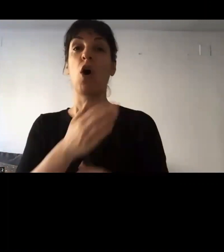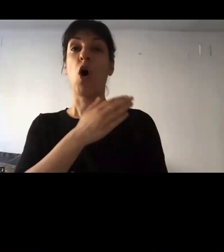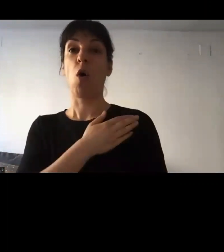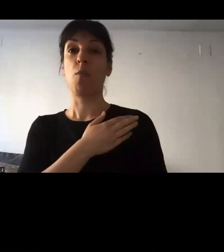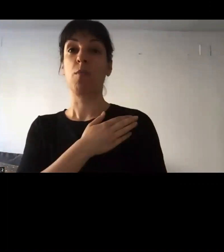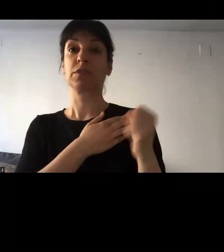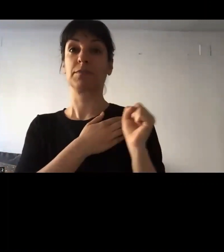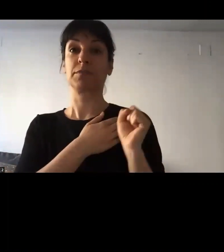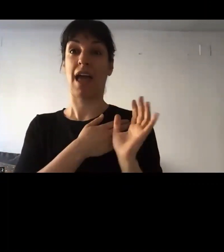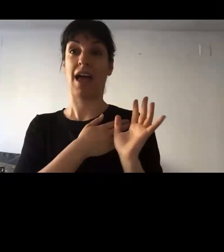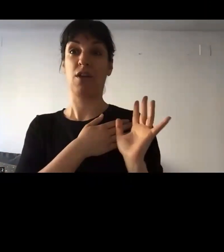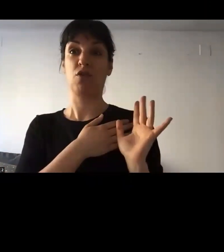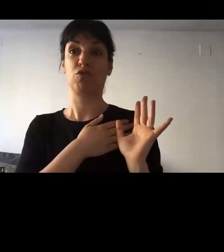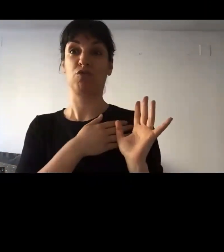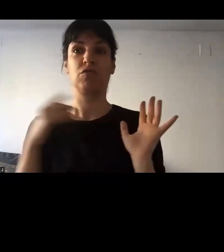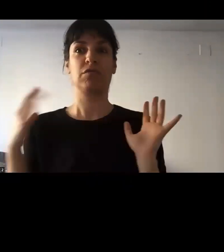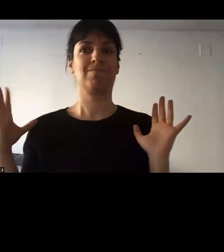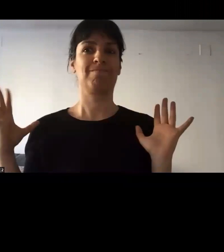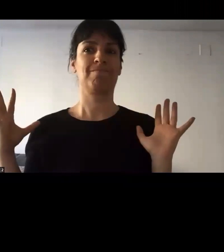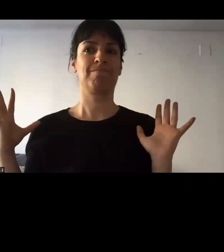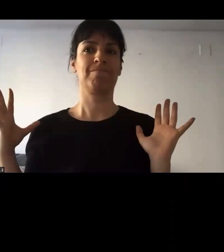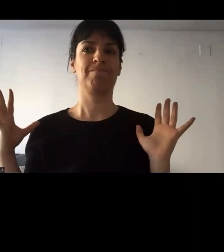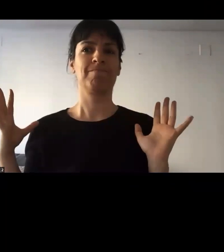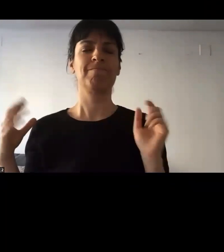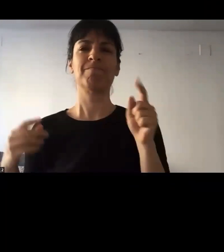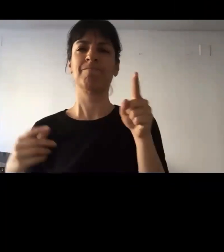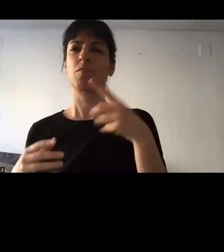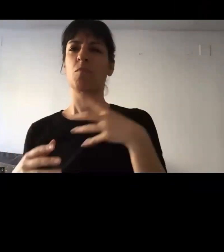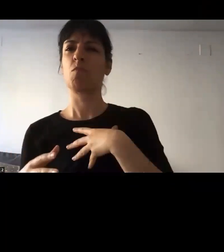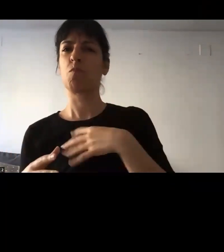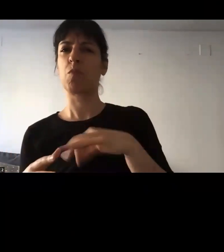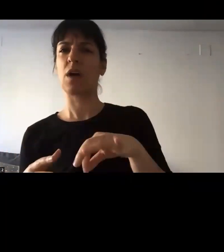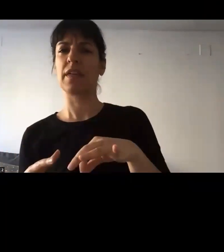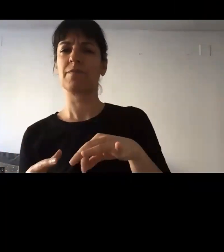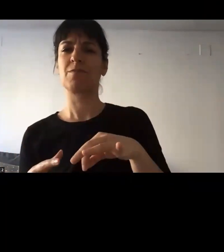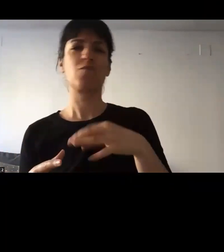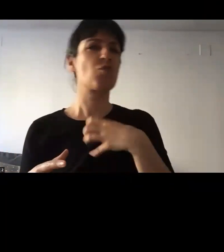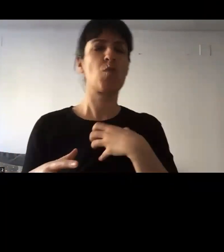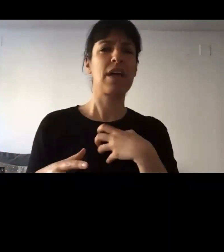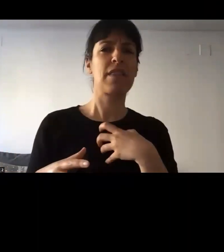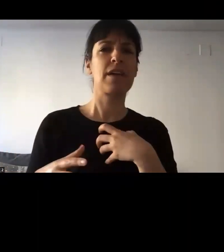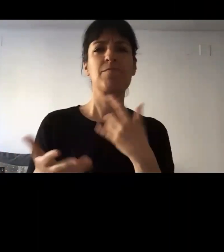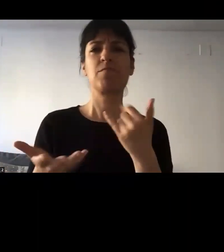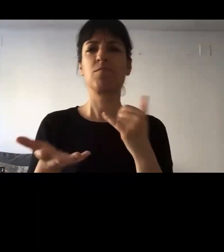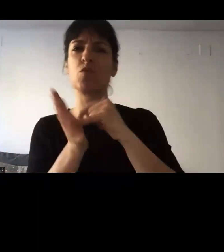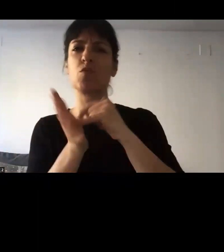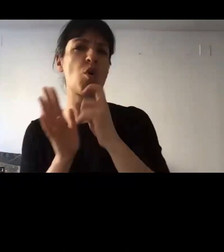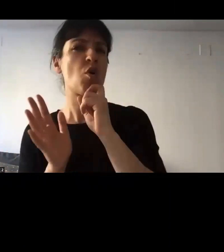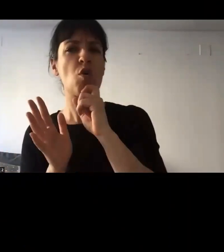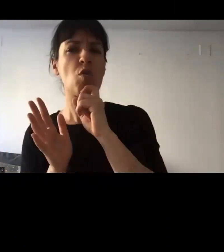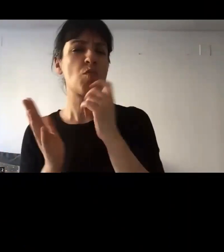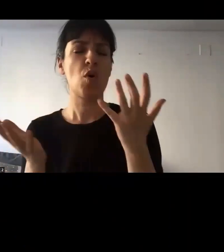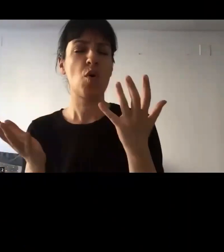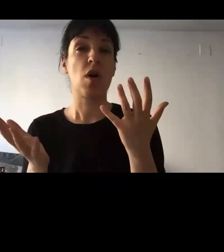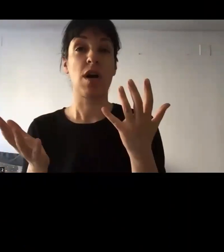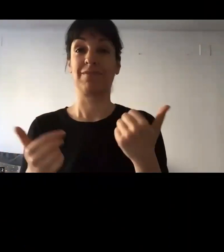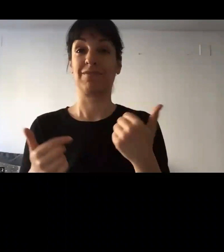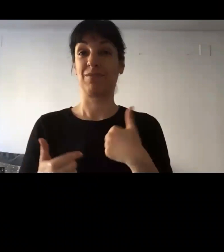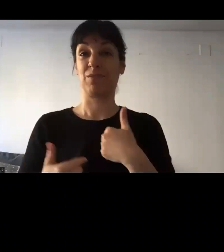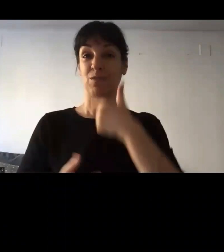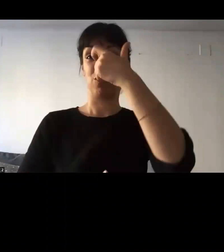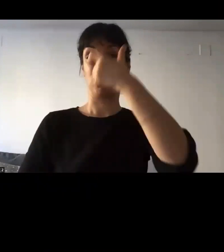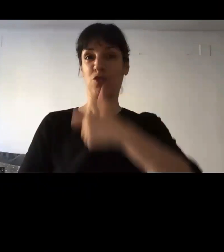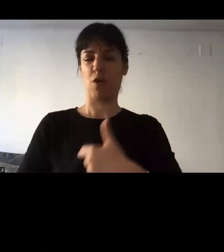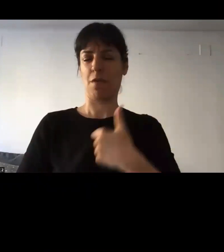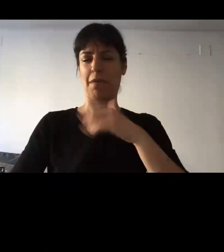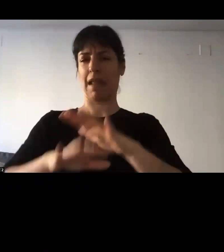muchas dudas de este chico qué podrá hacer, qué no podrá hacer, cómo se apañará. Bueno, en mi caso, por salir de dudas